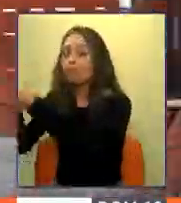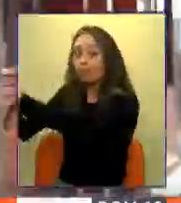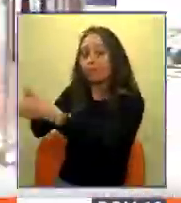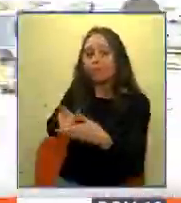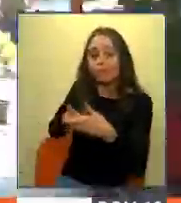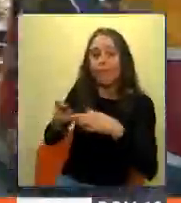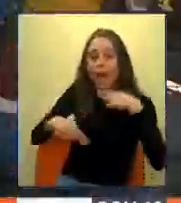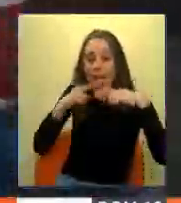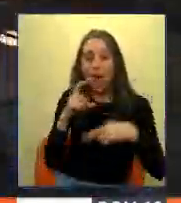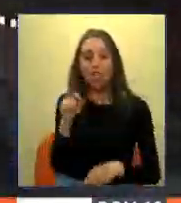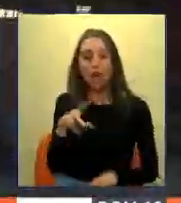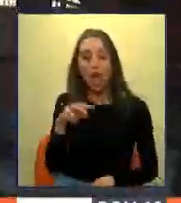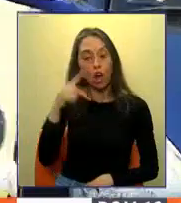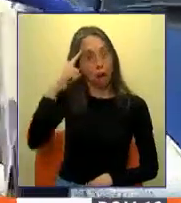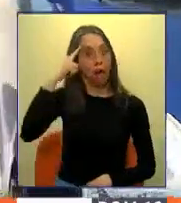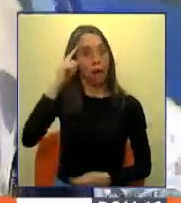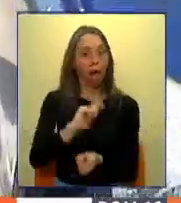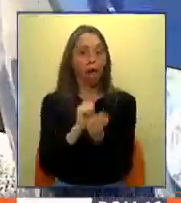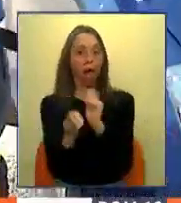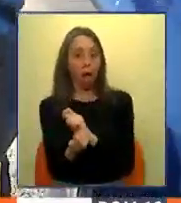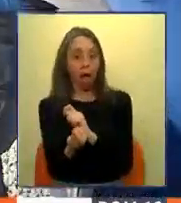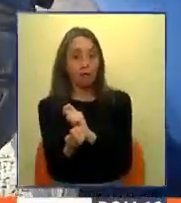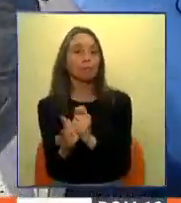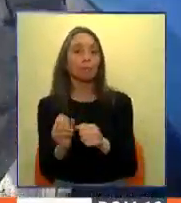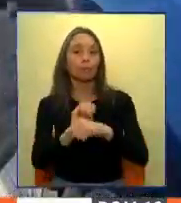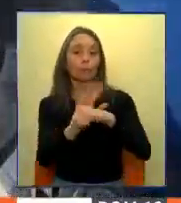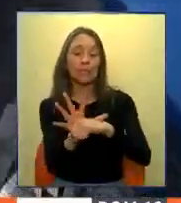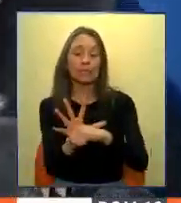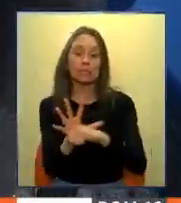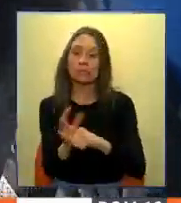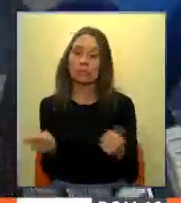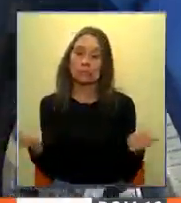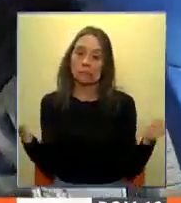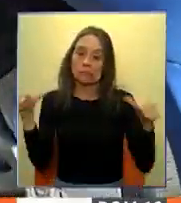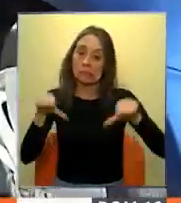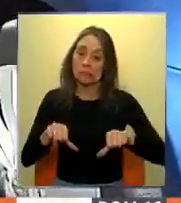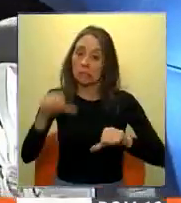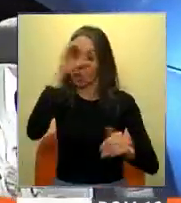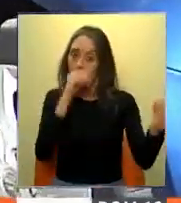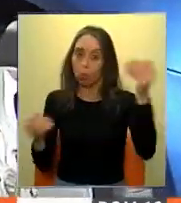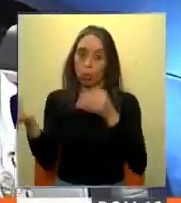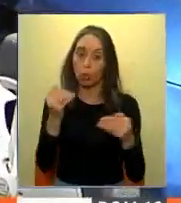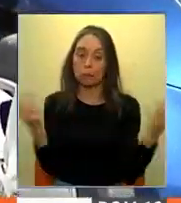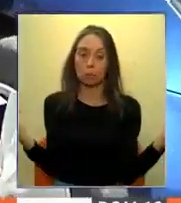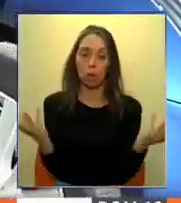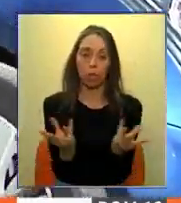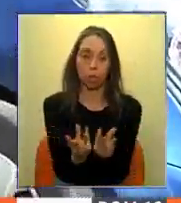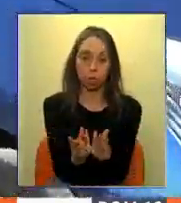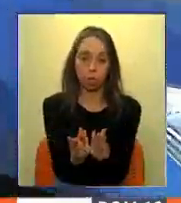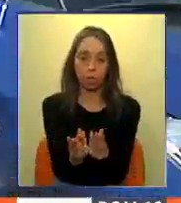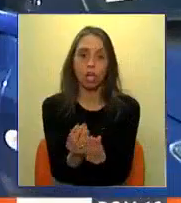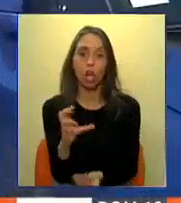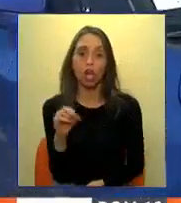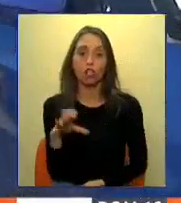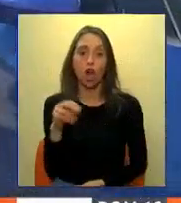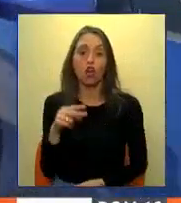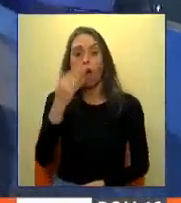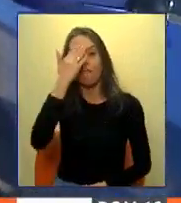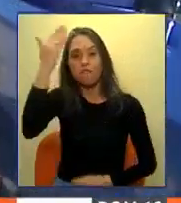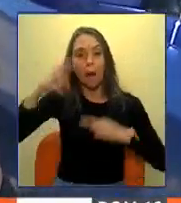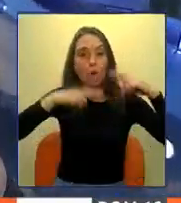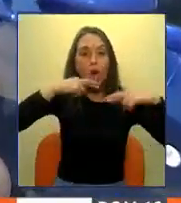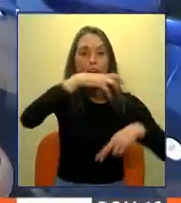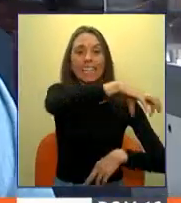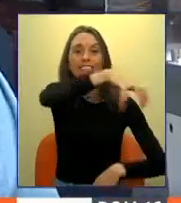Kong buscó reinventarse. Es que la pandemia pega fuerte al rubro del turismo y en la capital gastronómica saben de esta